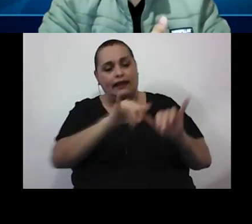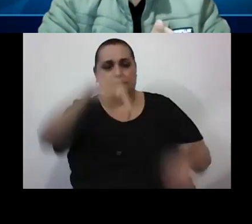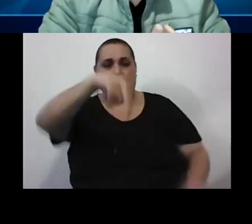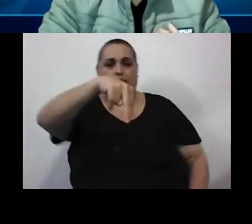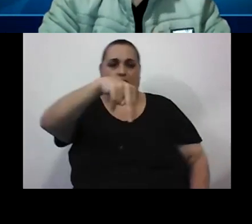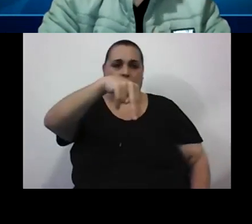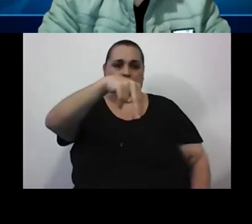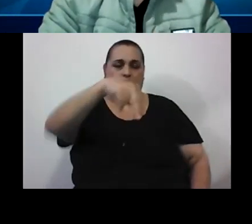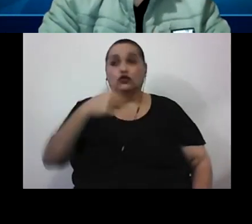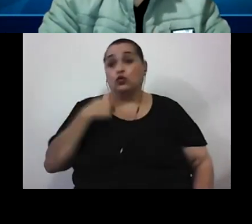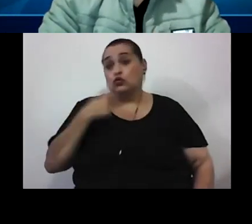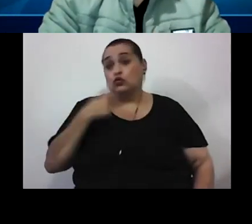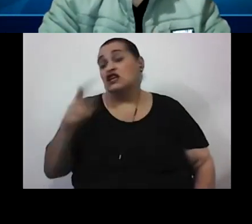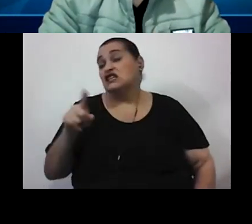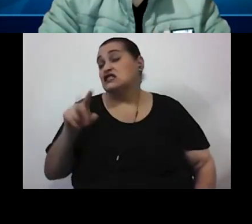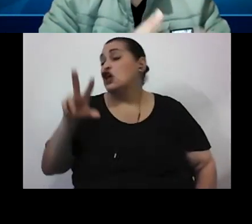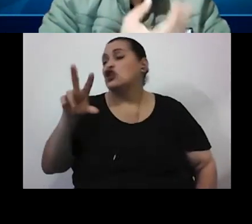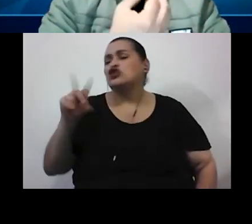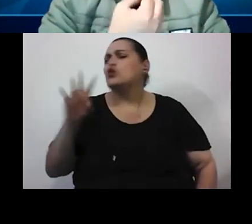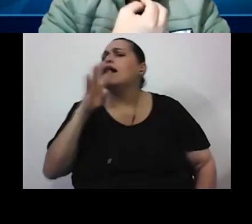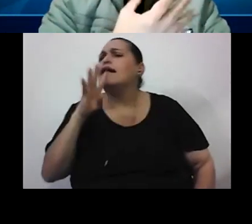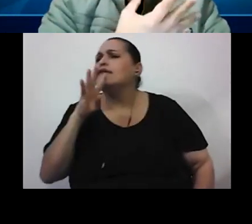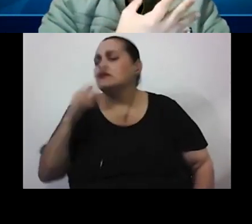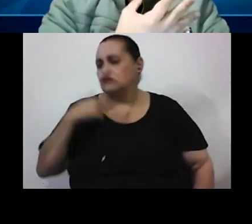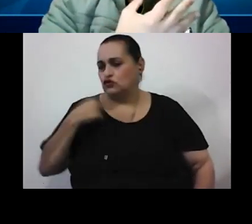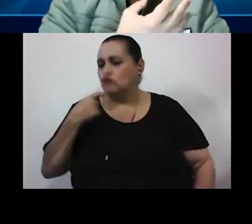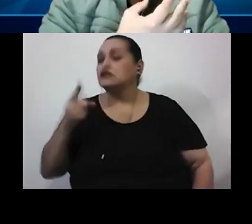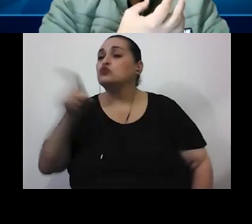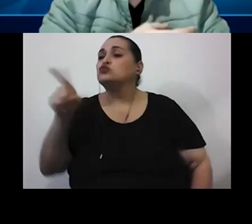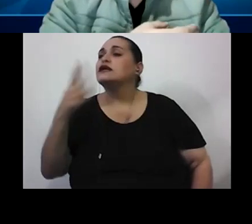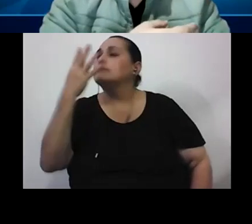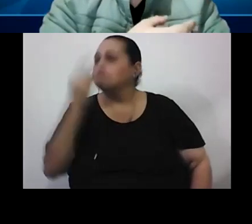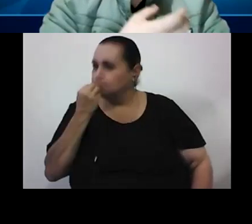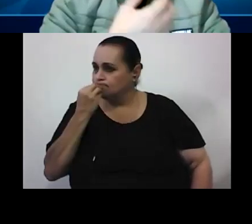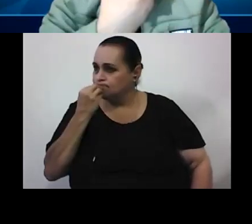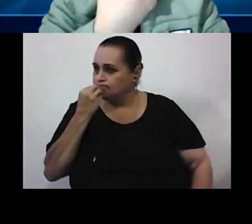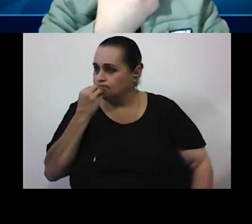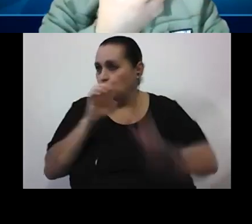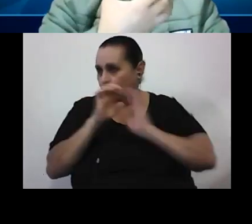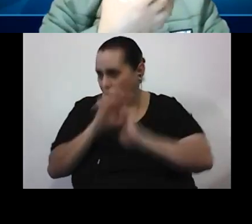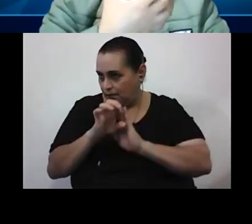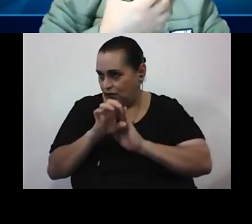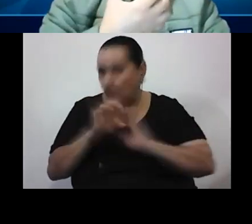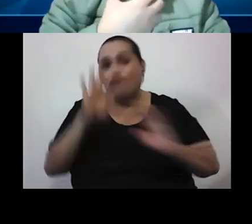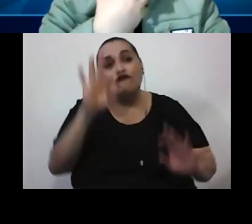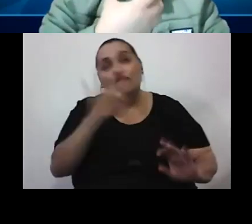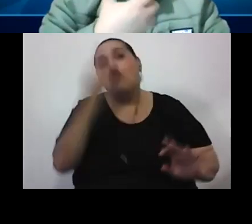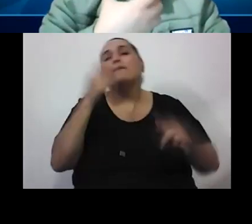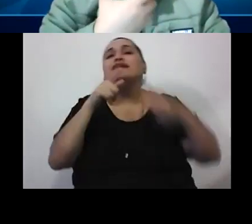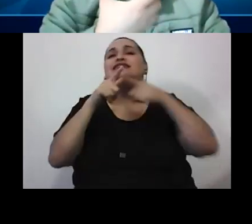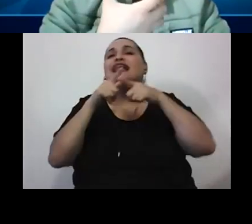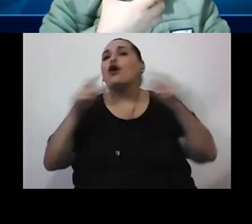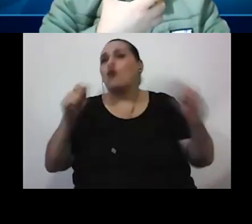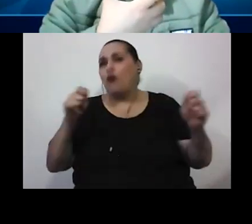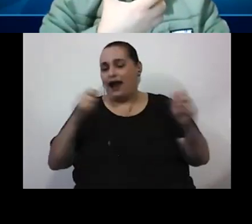de decir no abres la boca, puedes decir cierra tu boca, por ejemplo. Son formas de lenguaje donde se